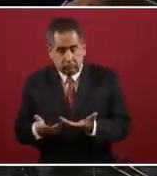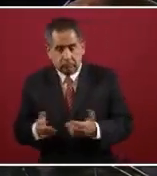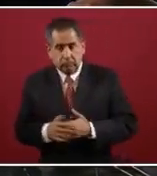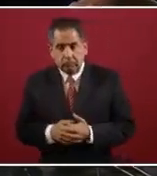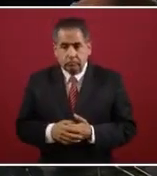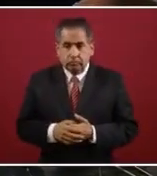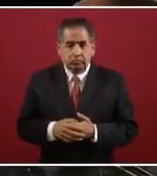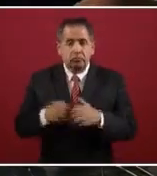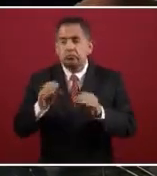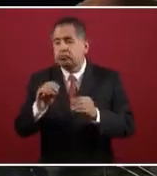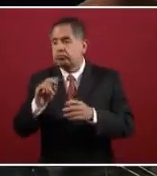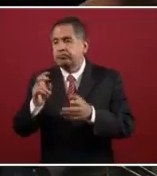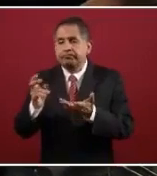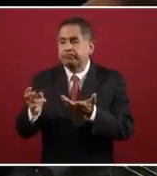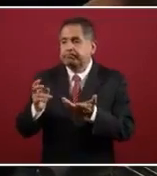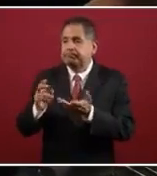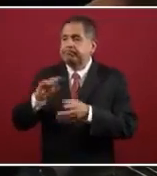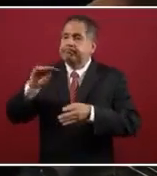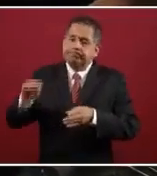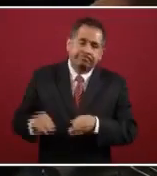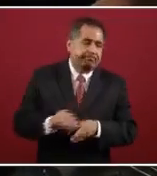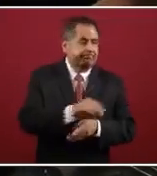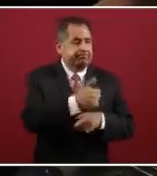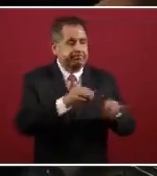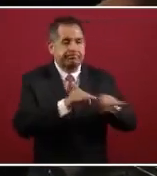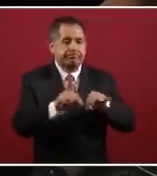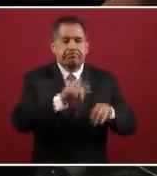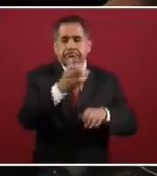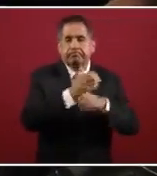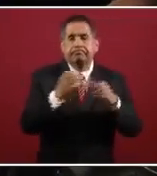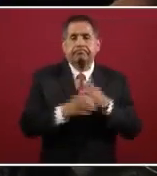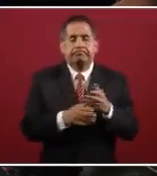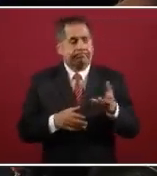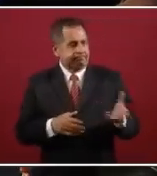o ocupados en otras actividades.